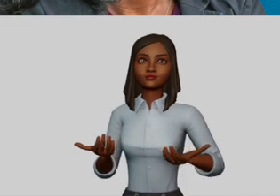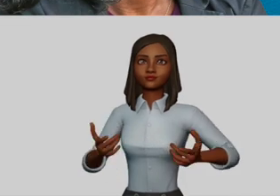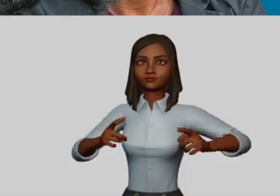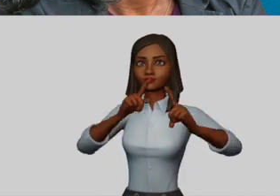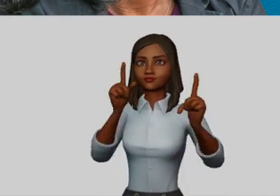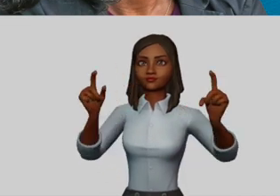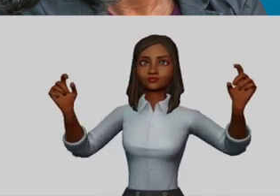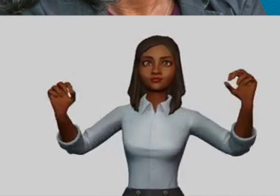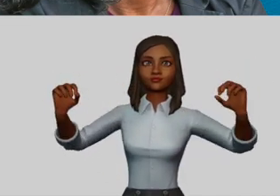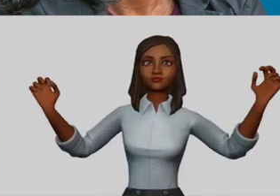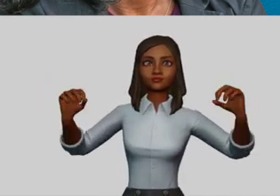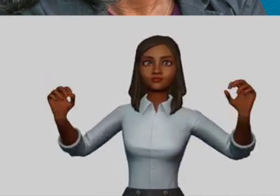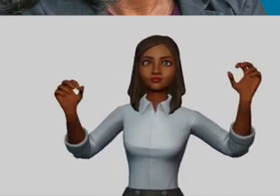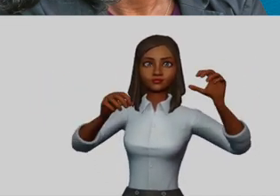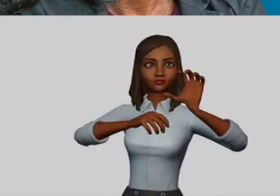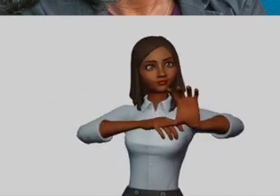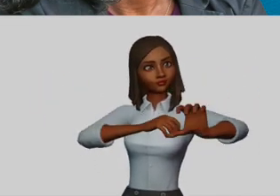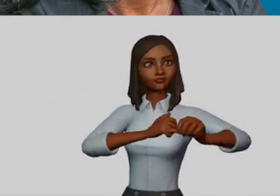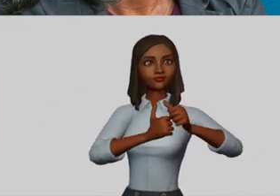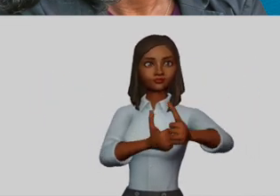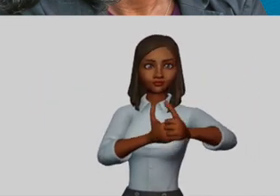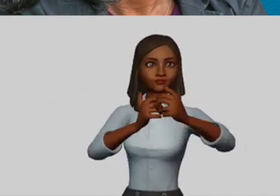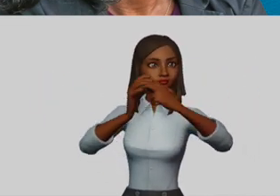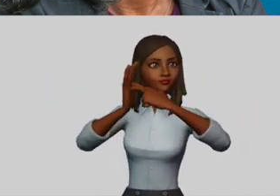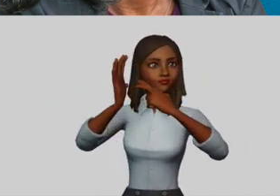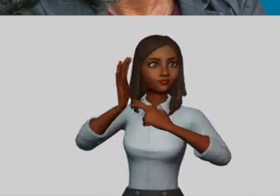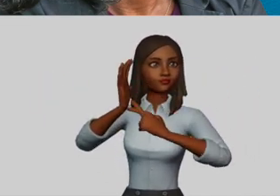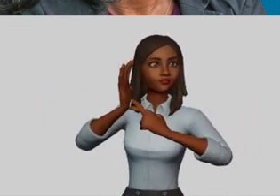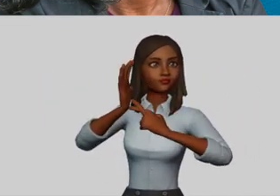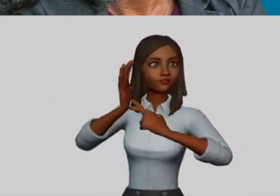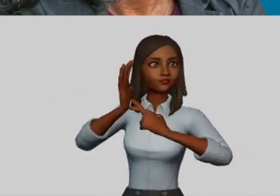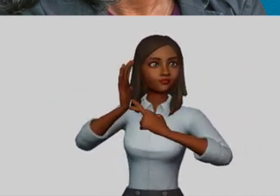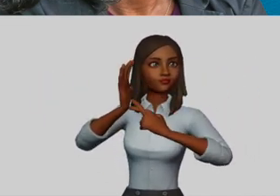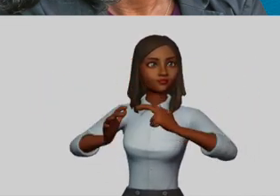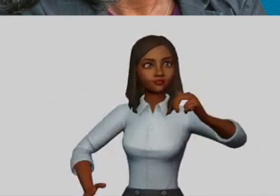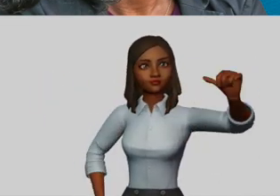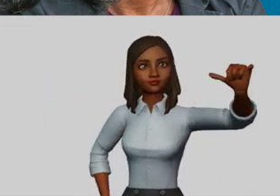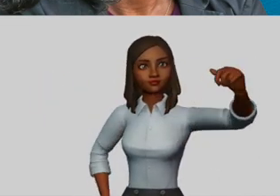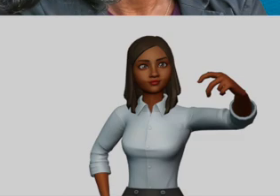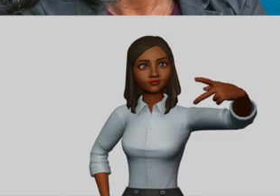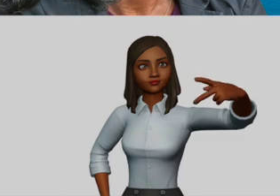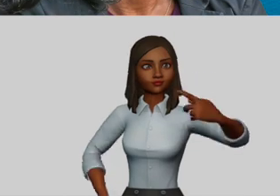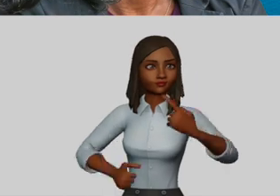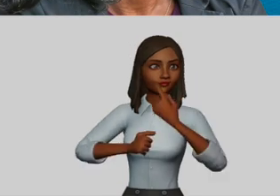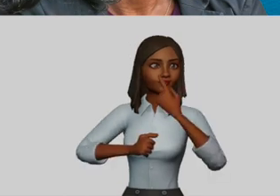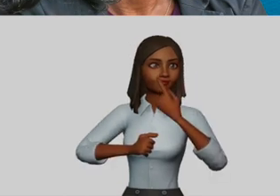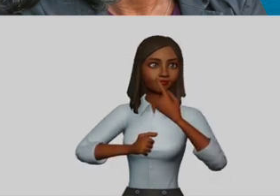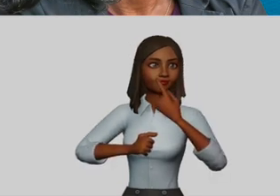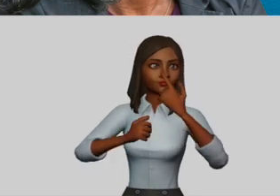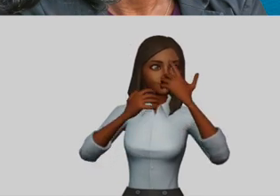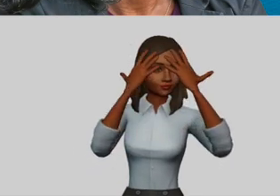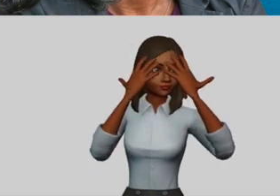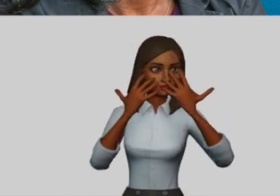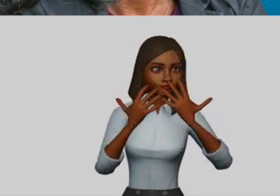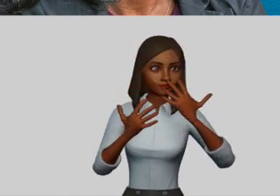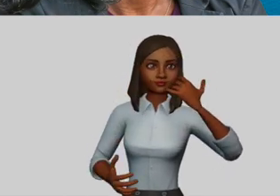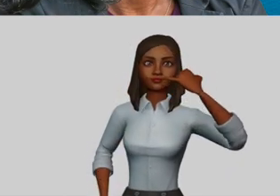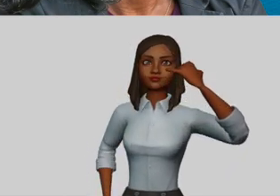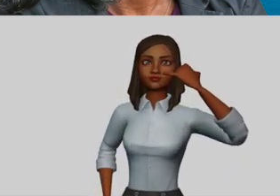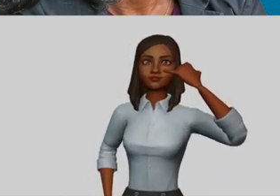para decir algo. Justamente con lo que tú estás diciendo ahora, Jonathan, lo que tú estabas diciendo Michelle y lo que estaba diciendo Yamile